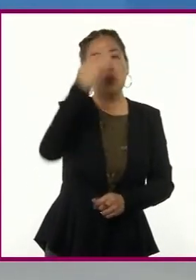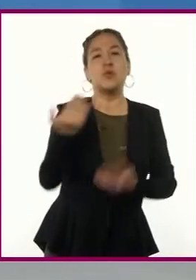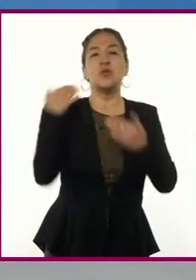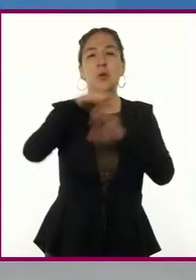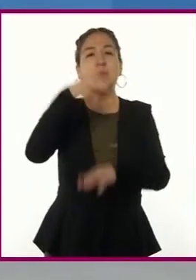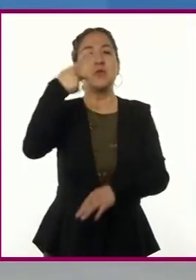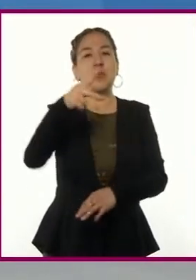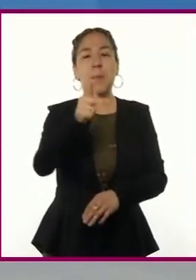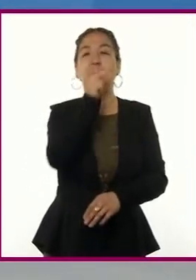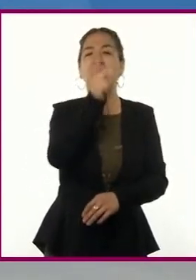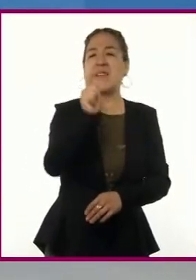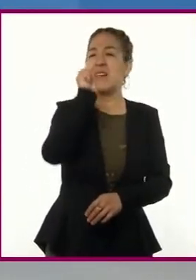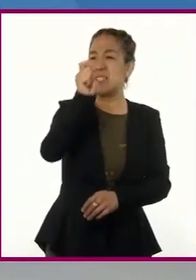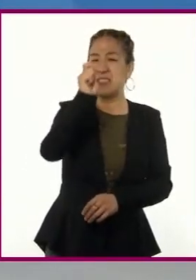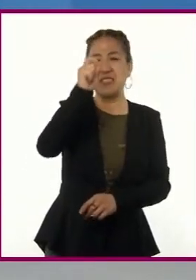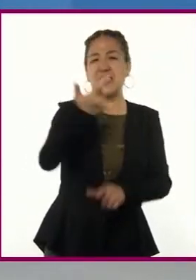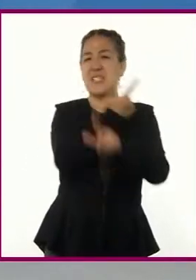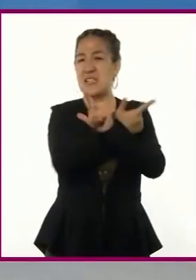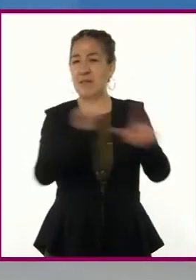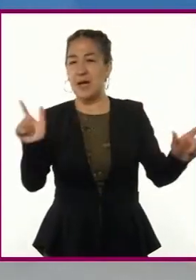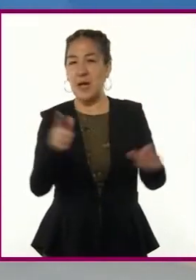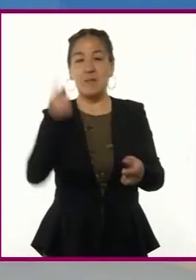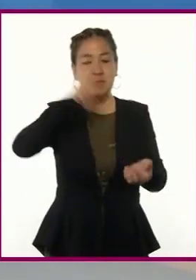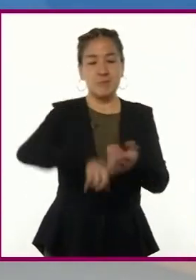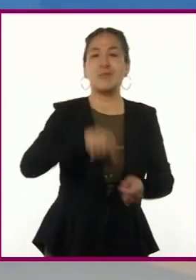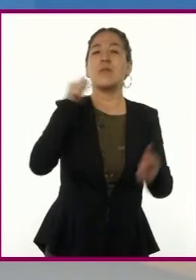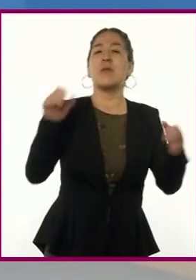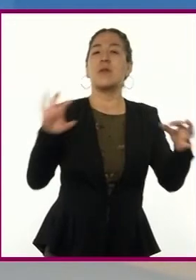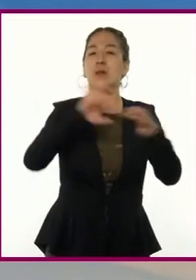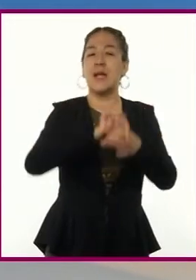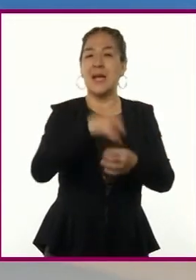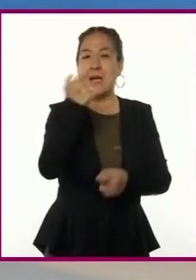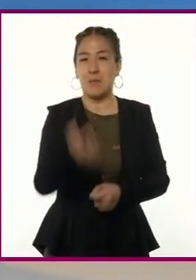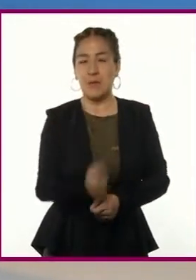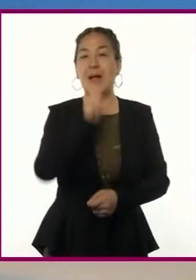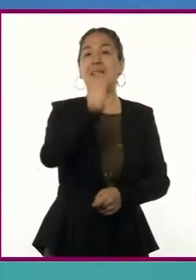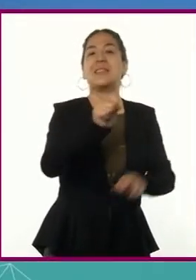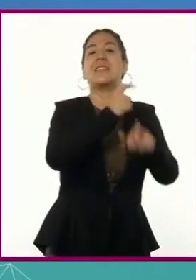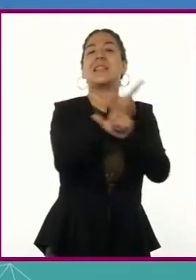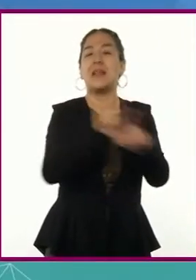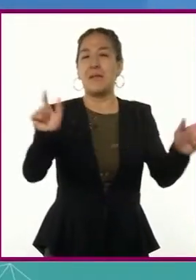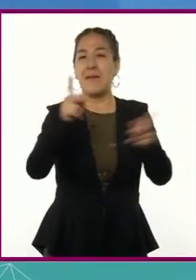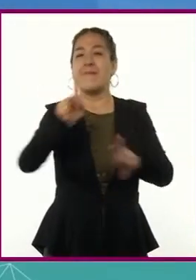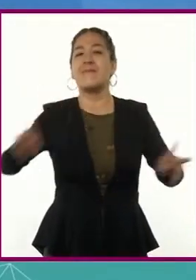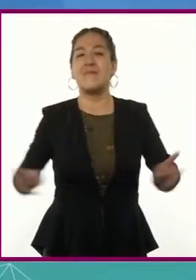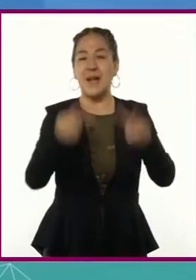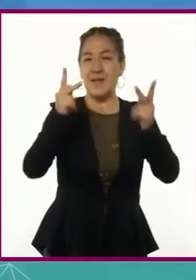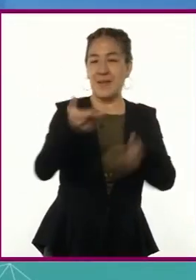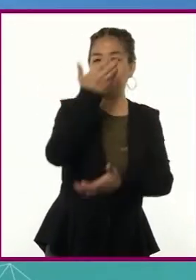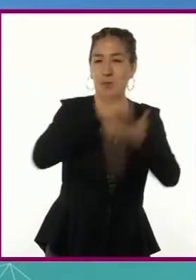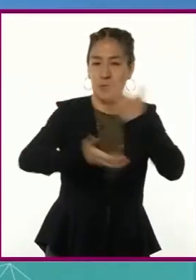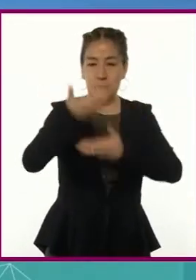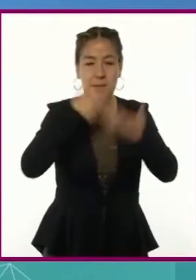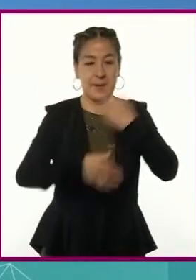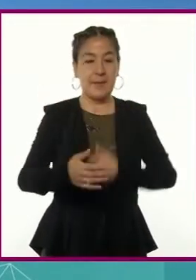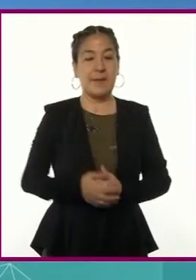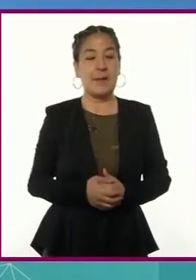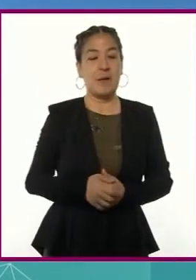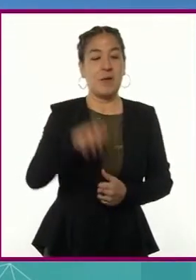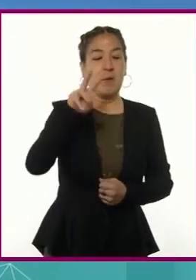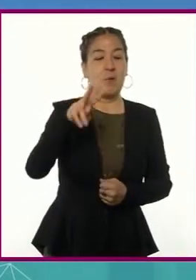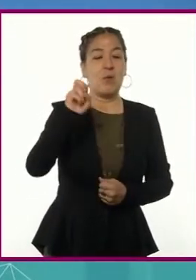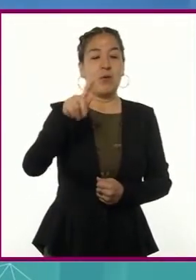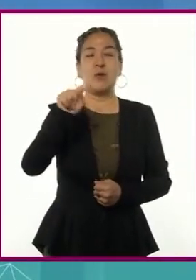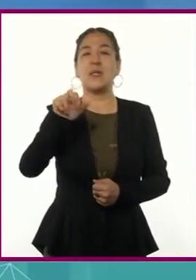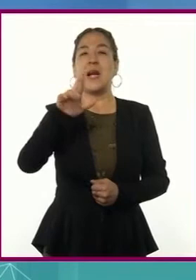libertad aplicado a la economía, dando origen al concepto de libre mercado. Por su parte, François-Marie Aurèle,